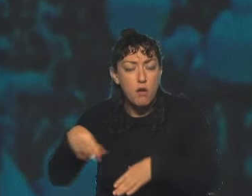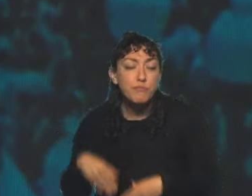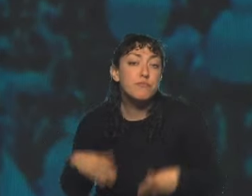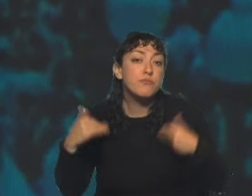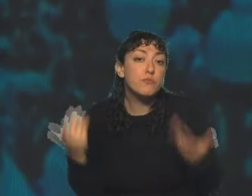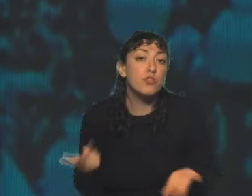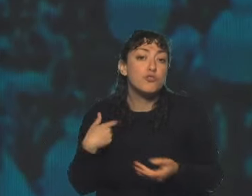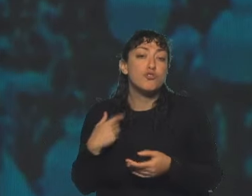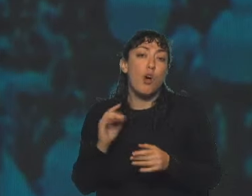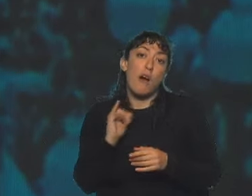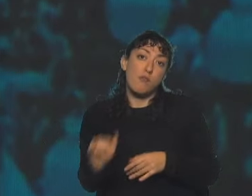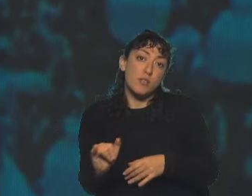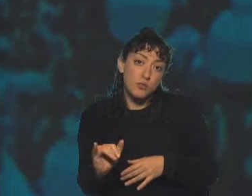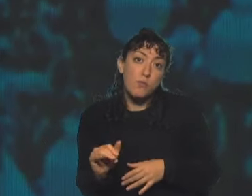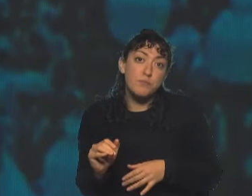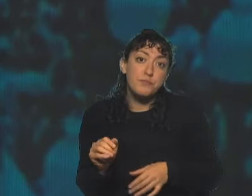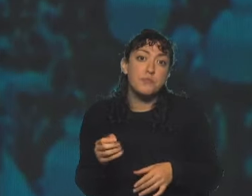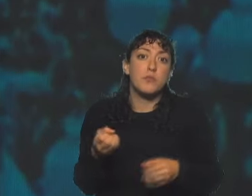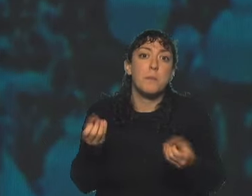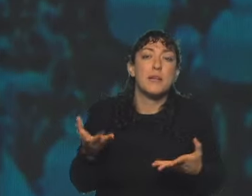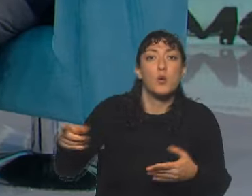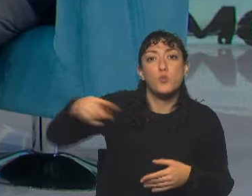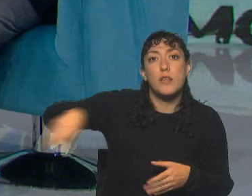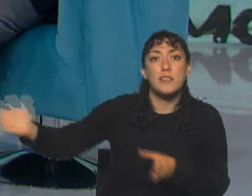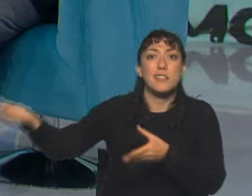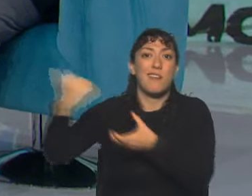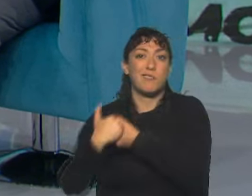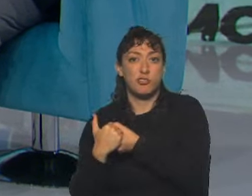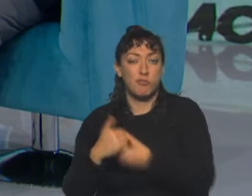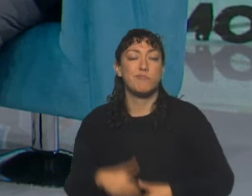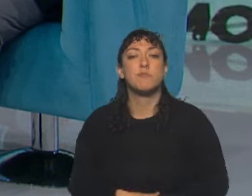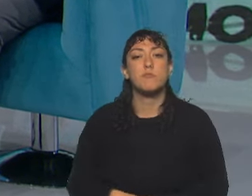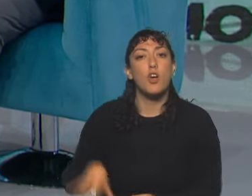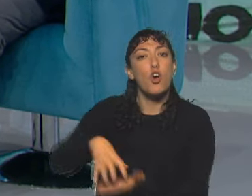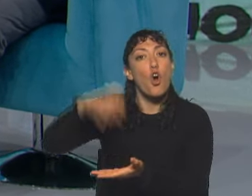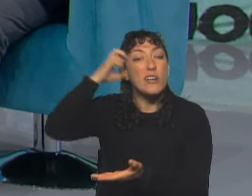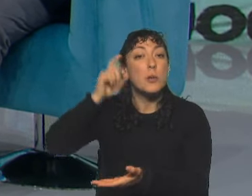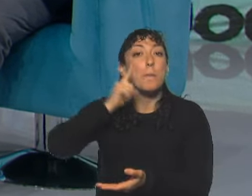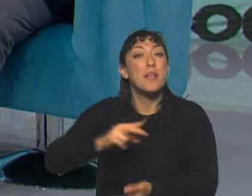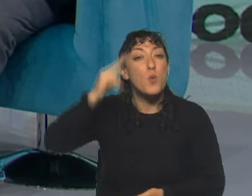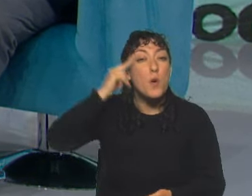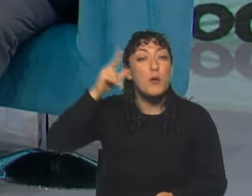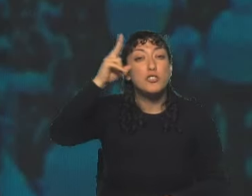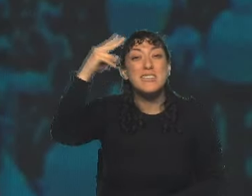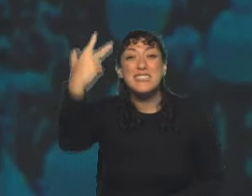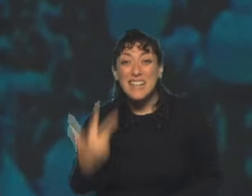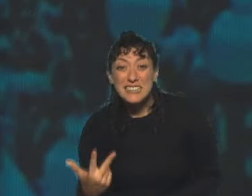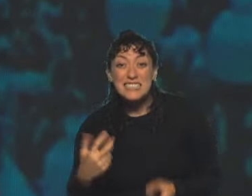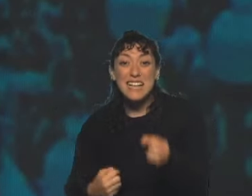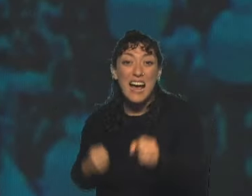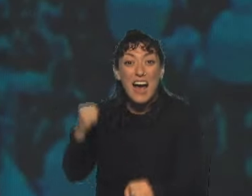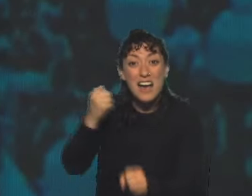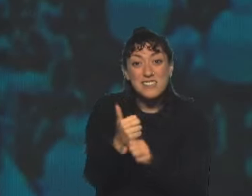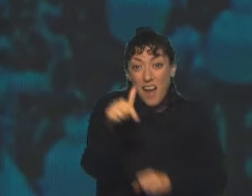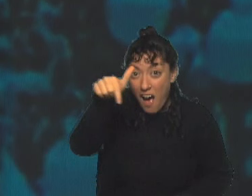entonces yo les comunico esto que se está haciendo para que ustedes tomen intervención. El Congreso desde 1983 hasta el